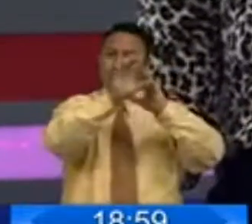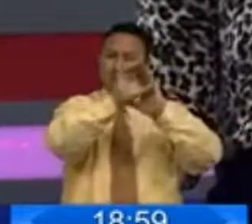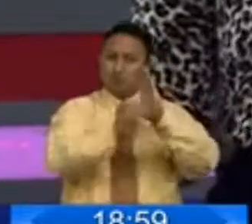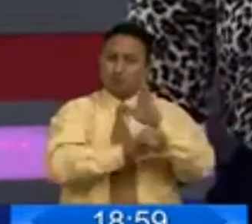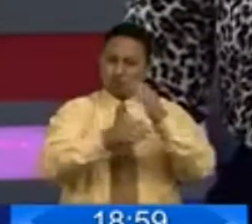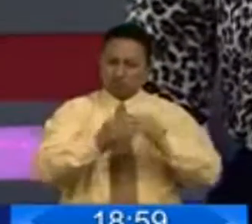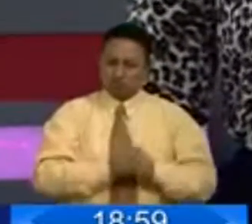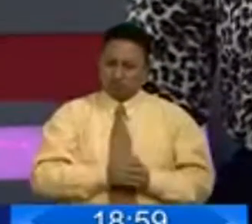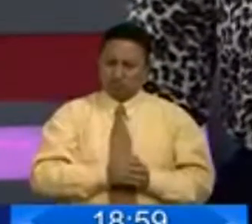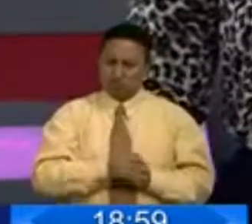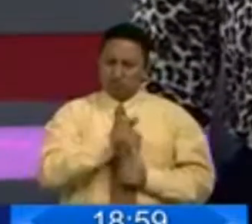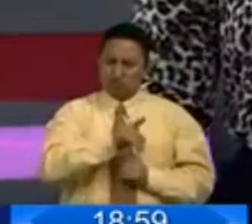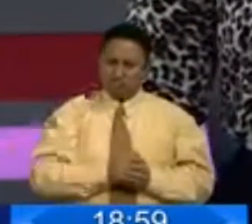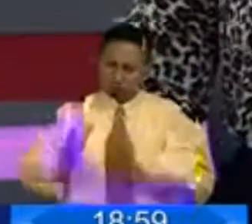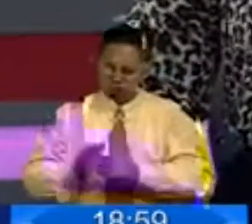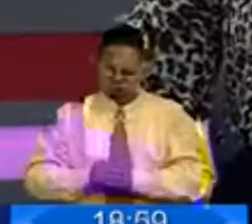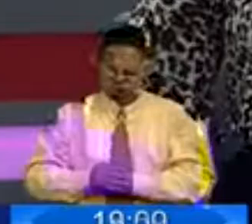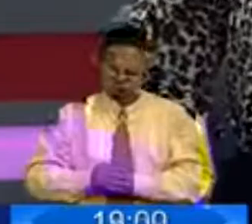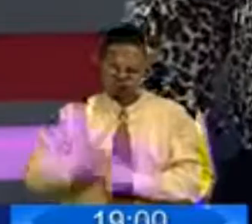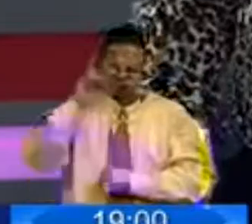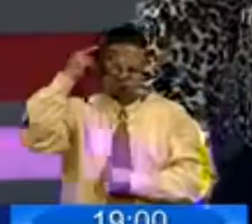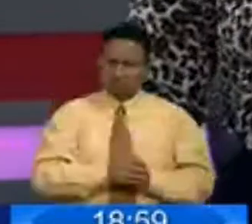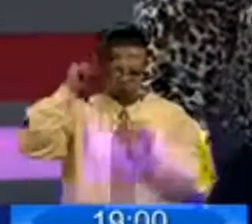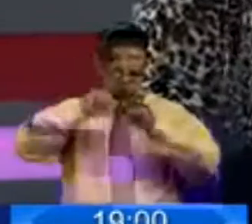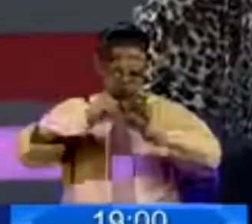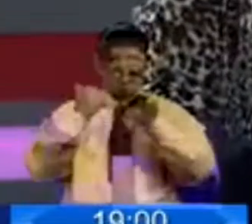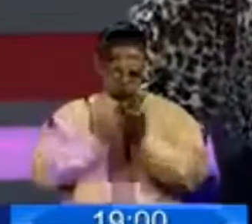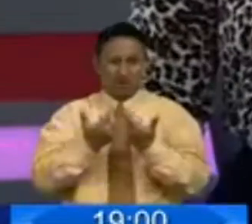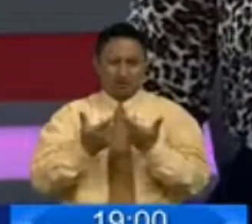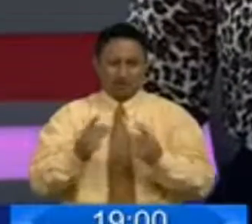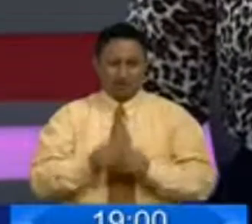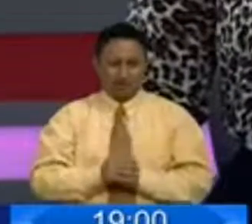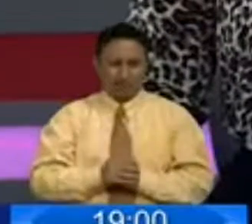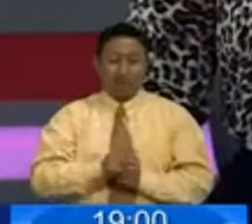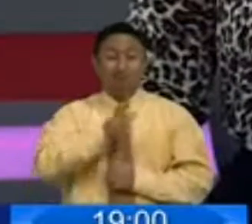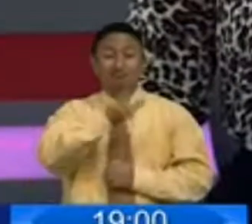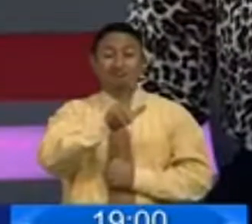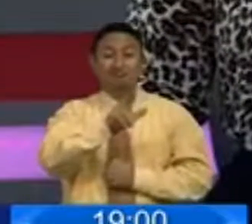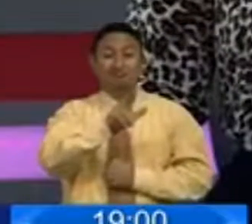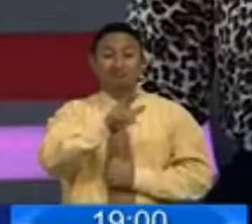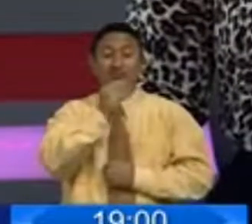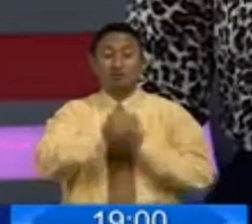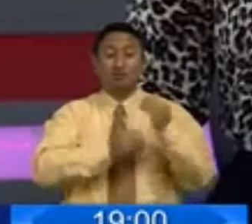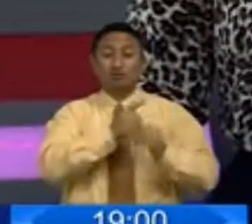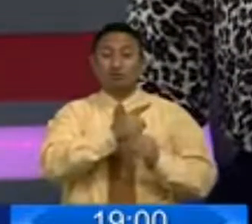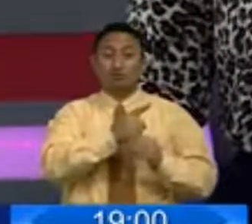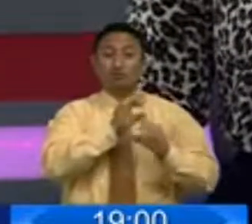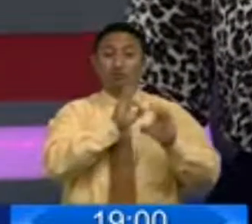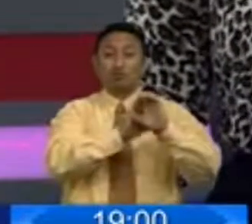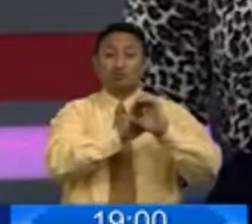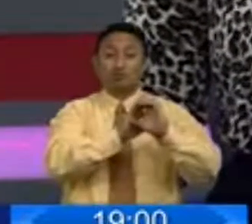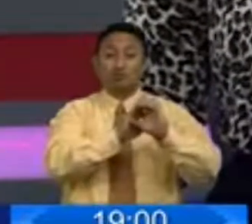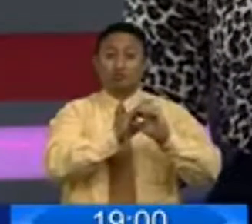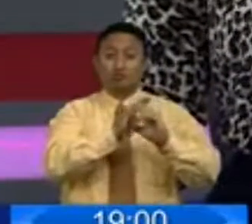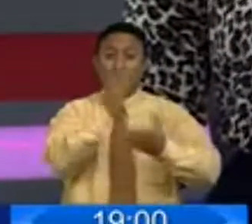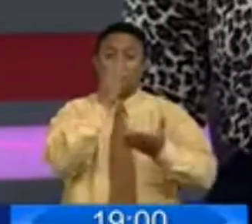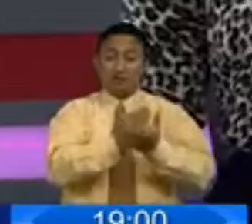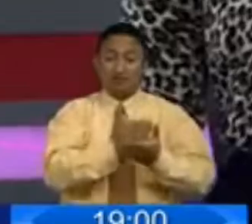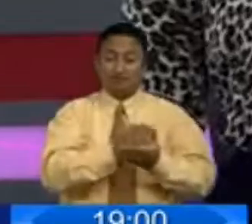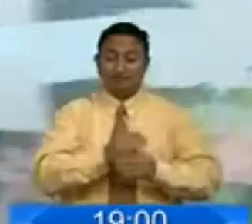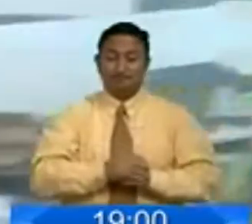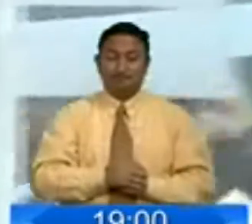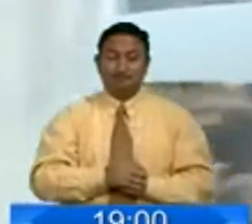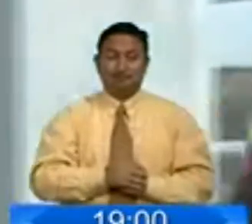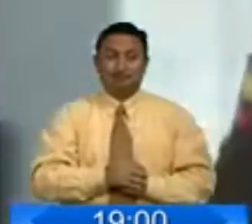constitucional y la posible adelanta que existen al menos tres salidas para frenar las acciones del consejo definitivo